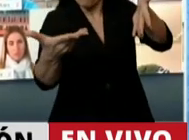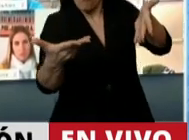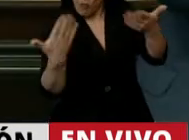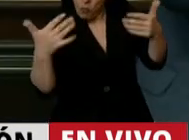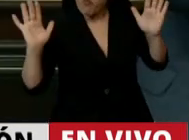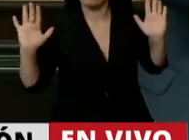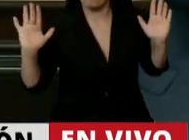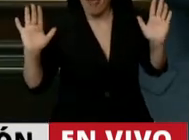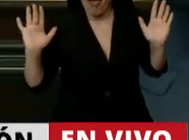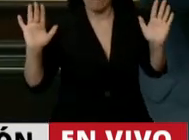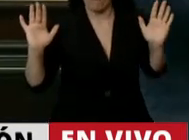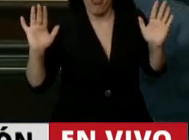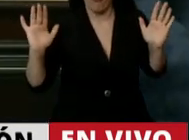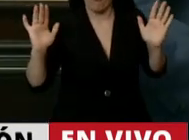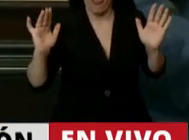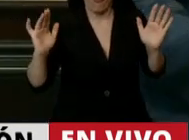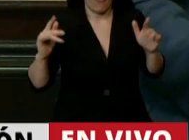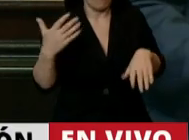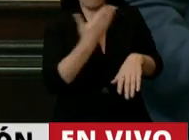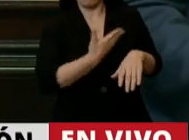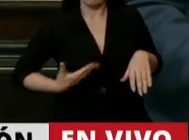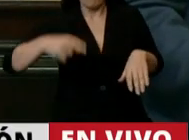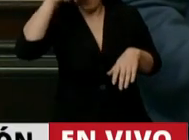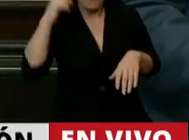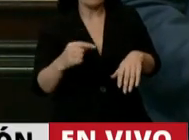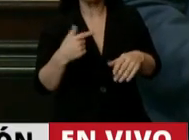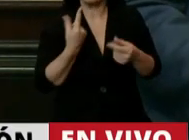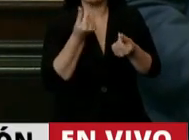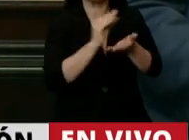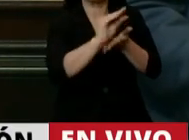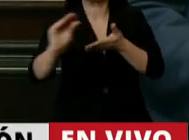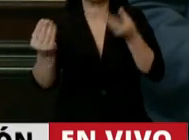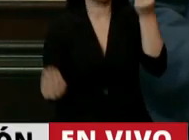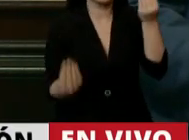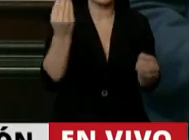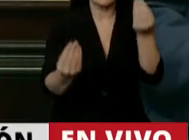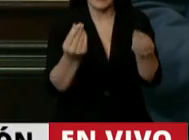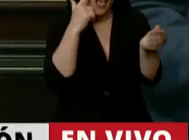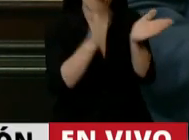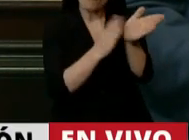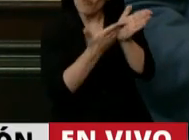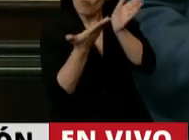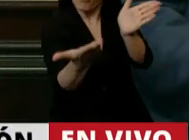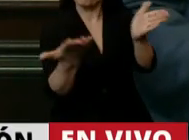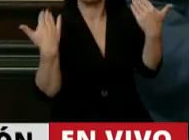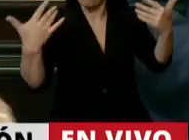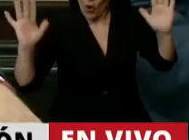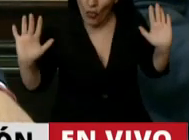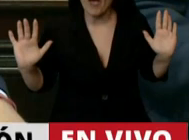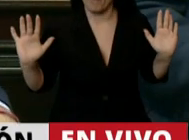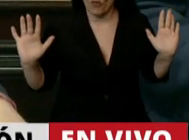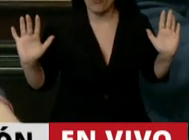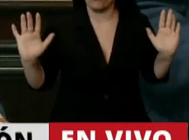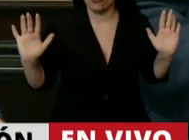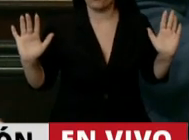cada uno de los recursos del Estado Nacional y dónde fue aplicado, podemos exhibir cómo